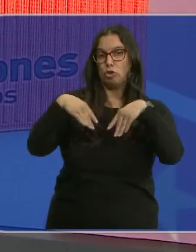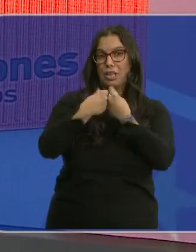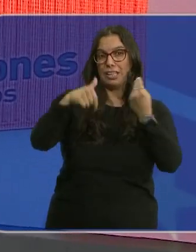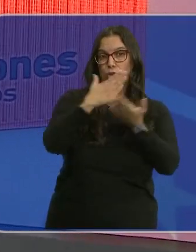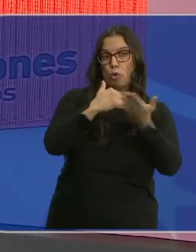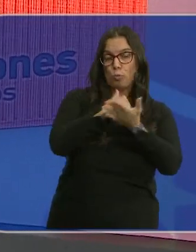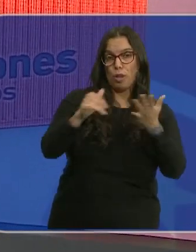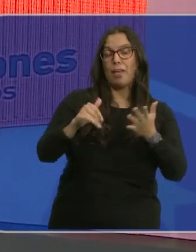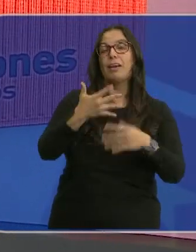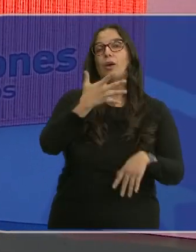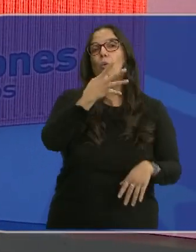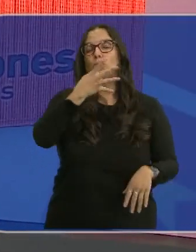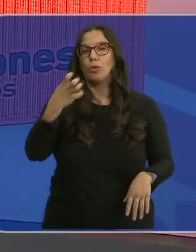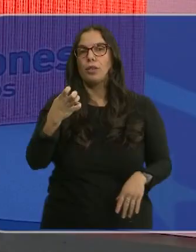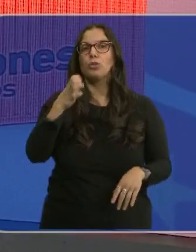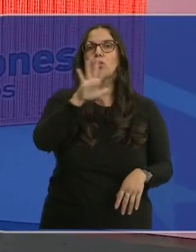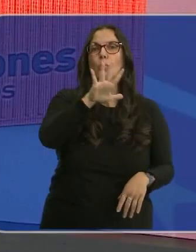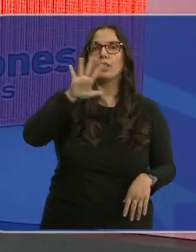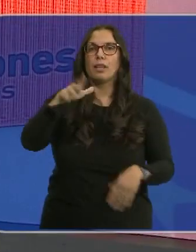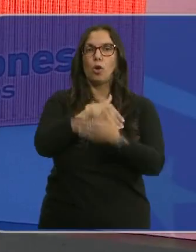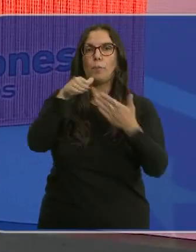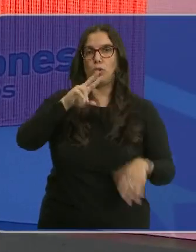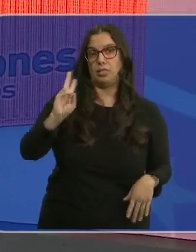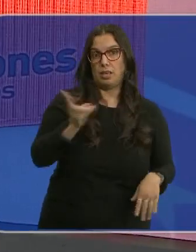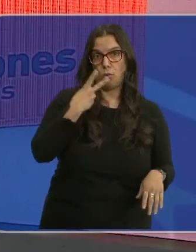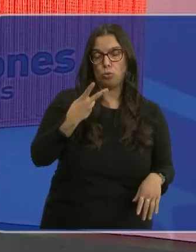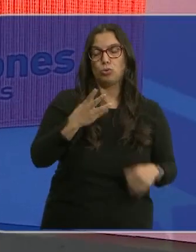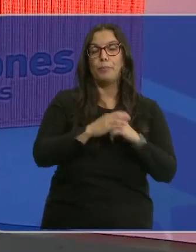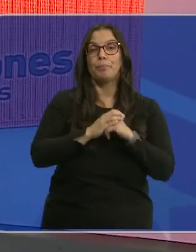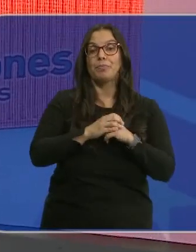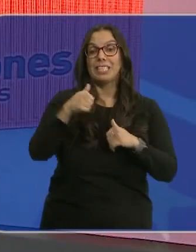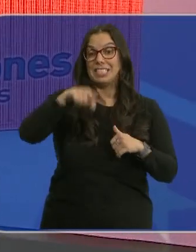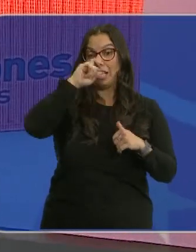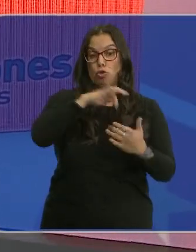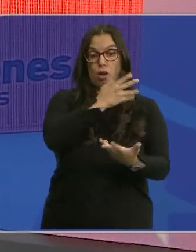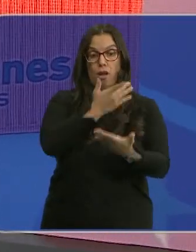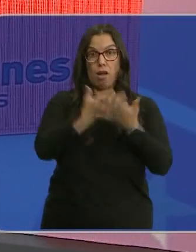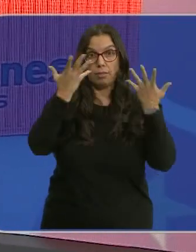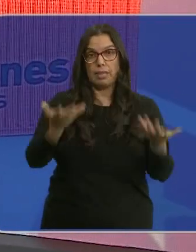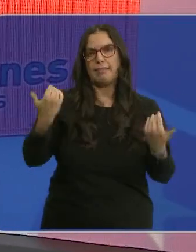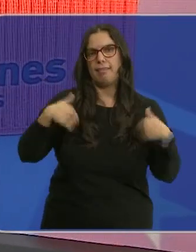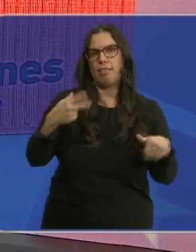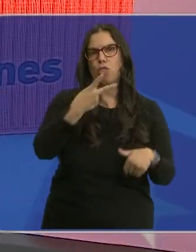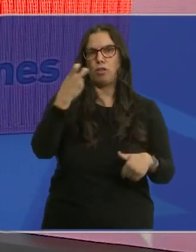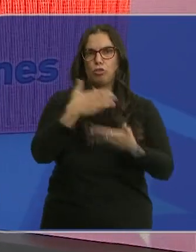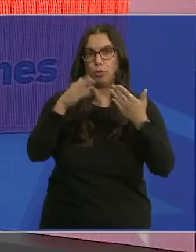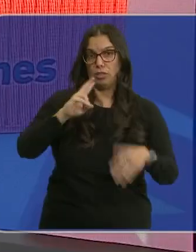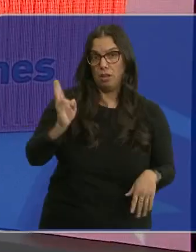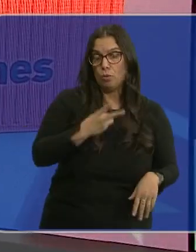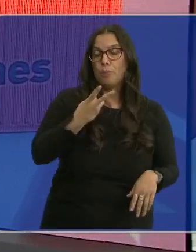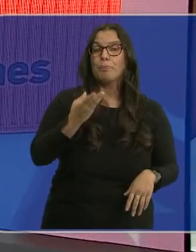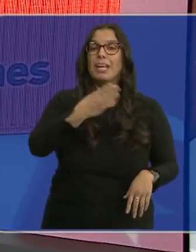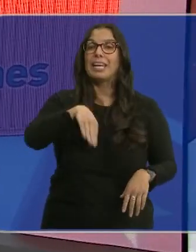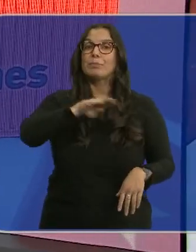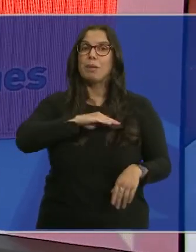comunidad alcanzaron un valor de 455 millones de euros. Y en lo que va de 2025 suman ya 200. Aunque España se